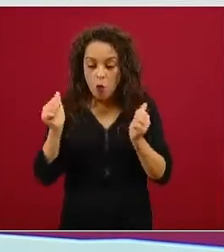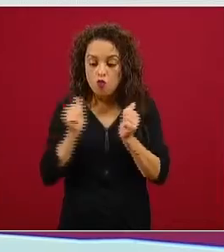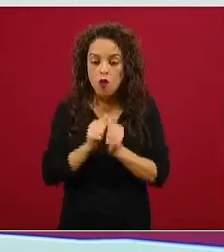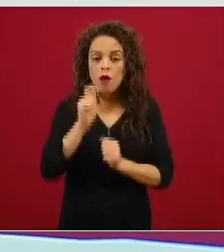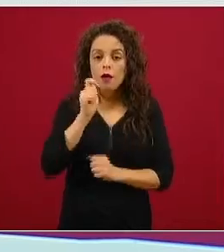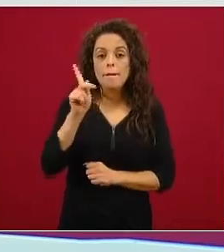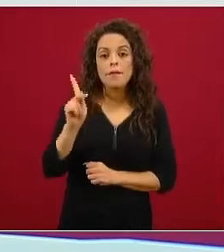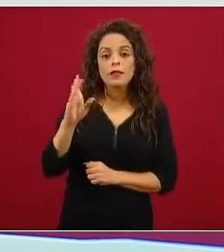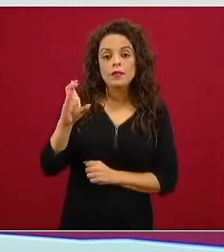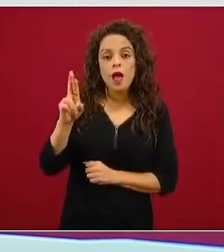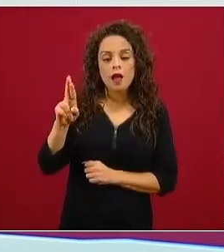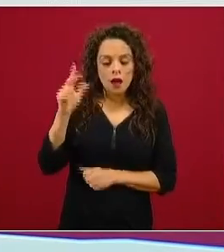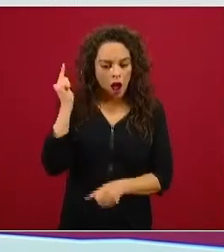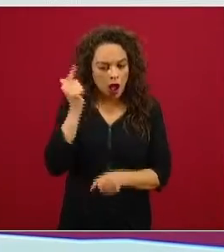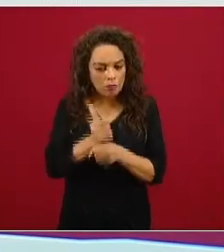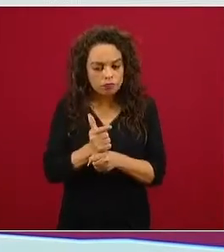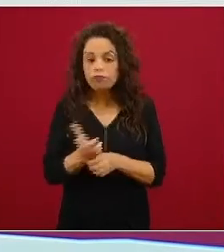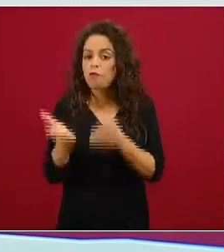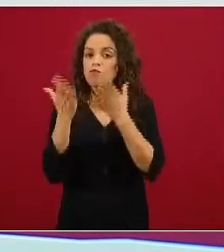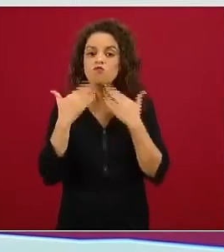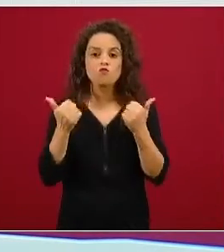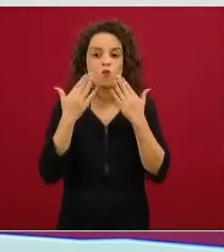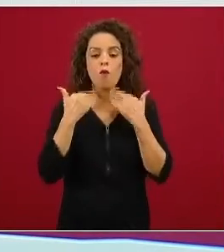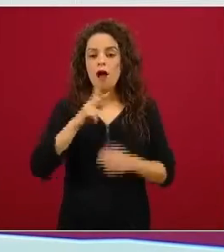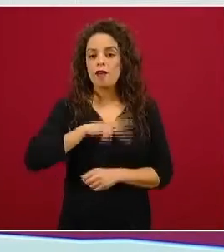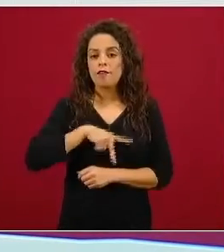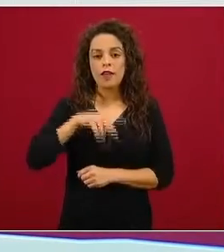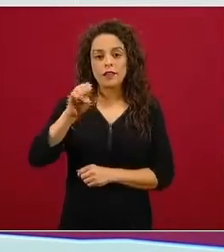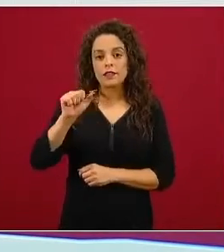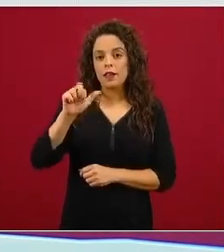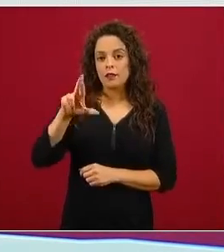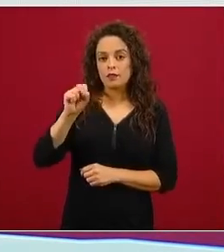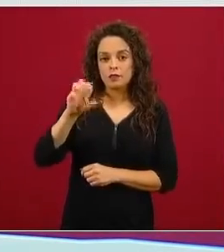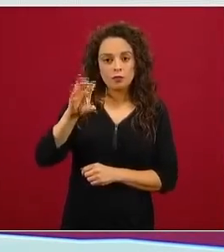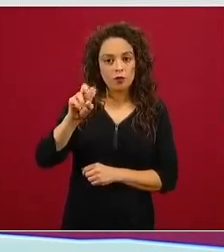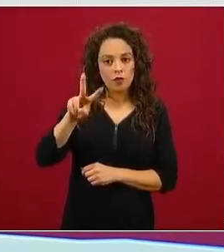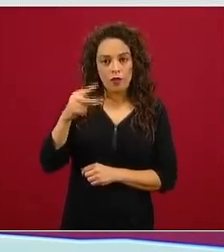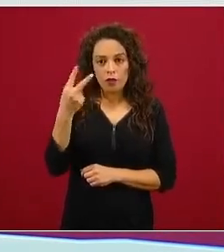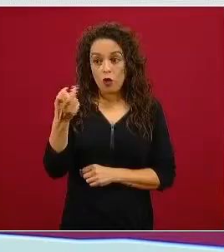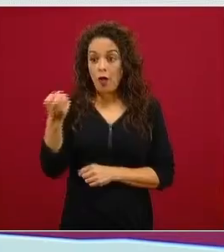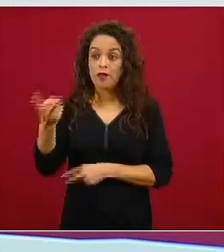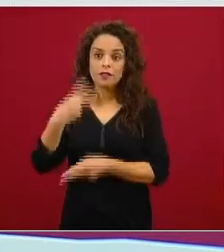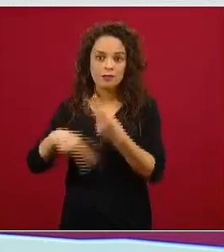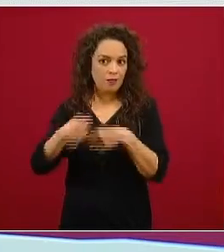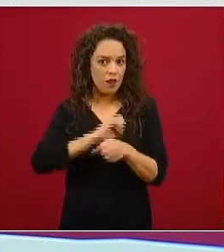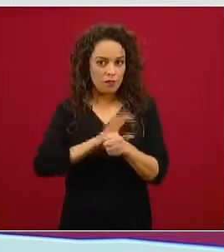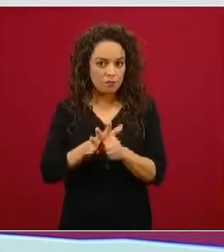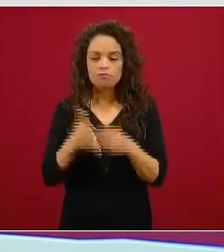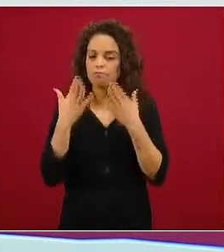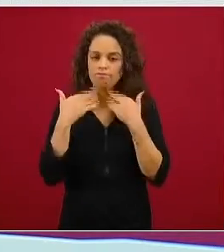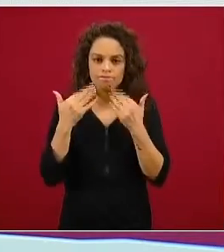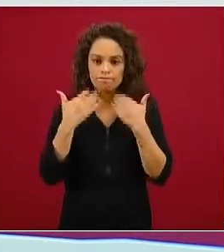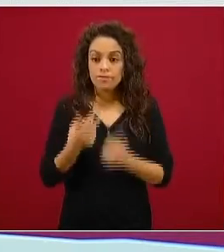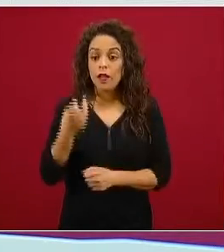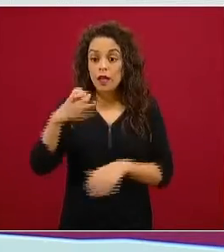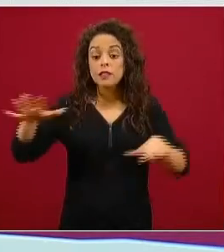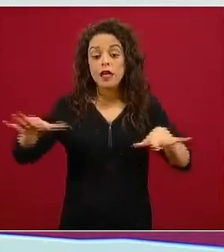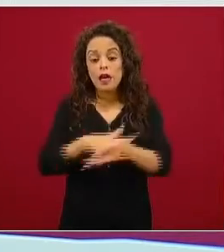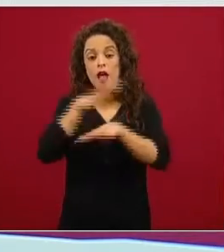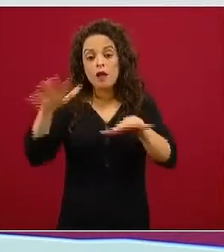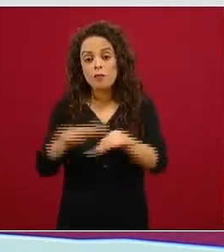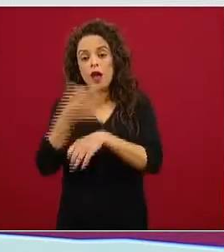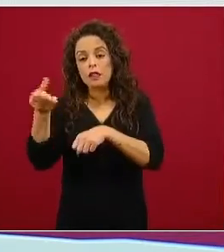dolor de garganta, dolor de cabeza y otros síntomas, fueron estudiadas y estudiados con una prueba de laboratorio que